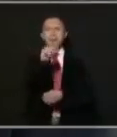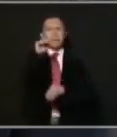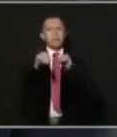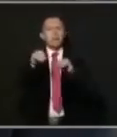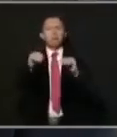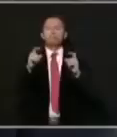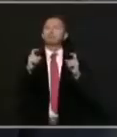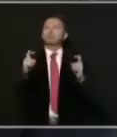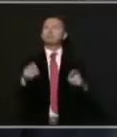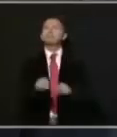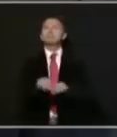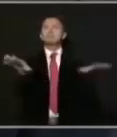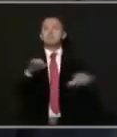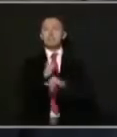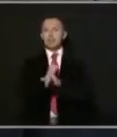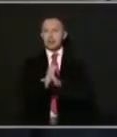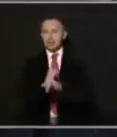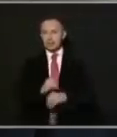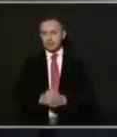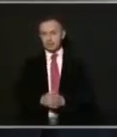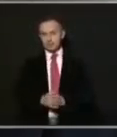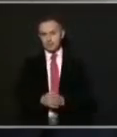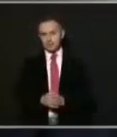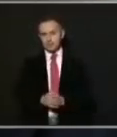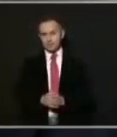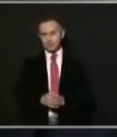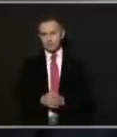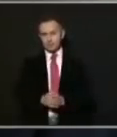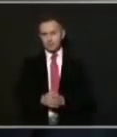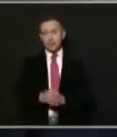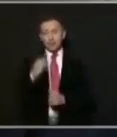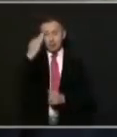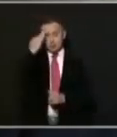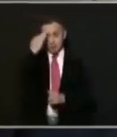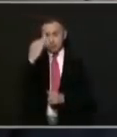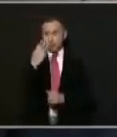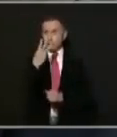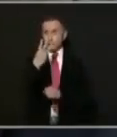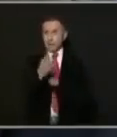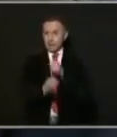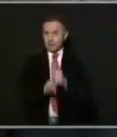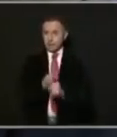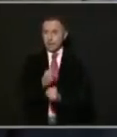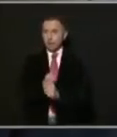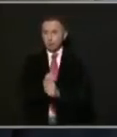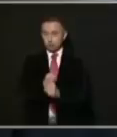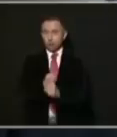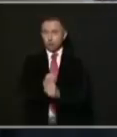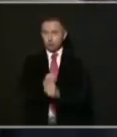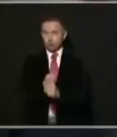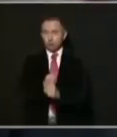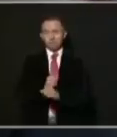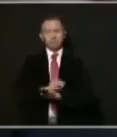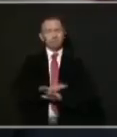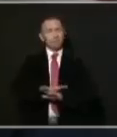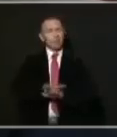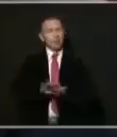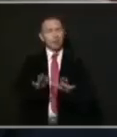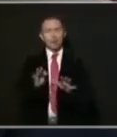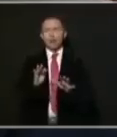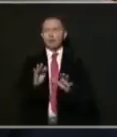En 3 años quedará solucionado, en definitiva, el problema de la